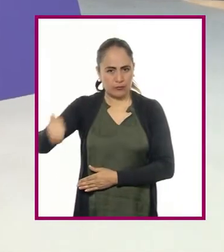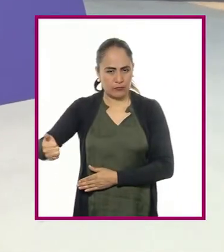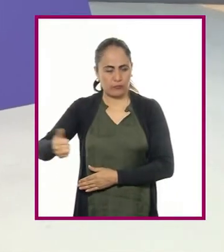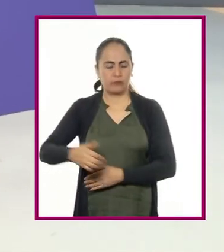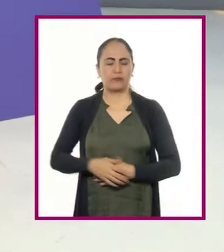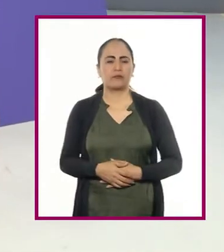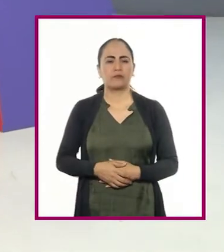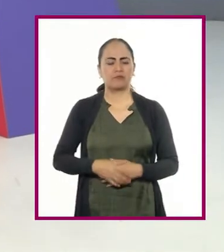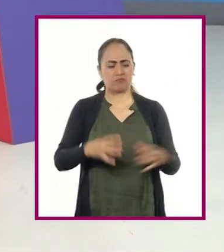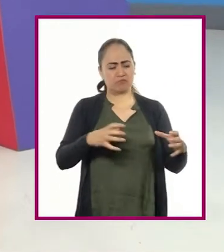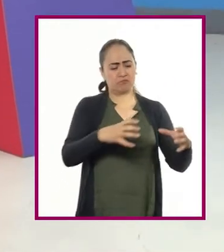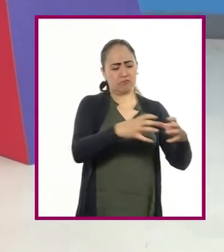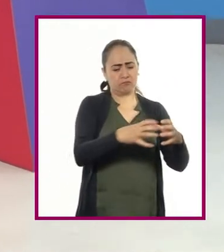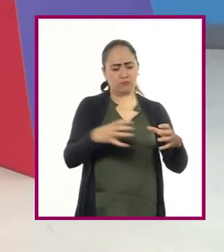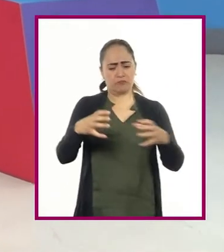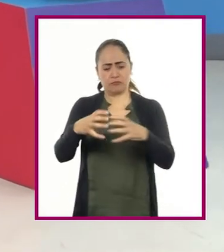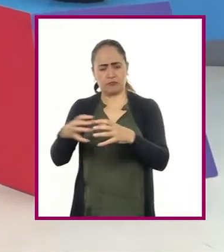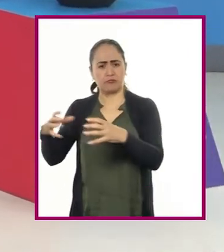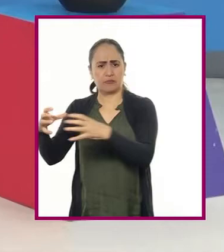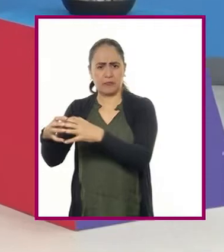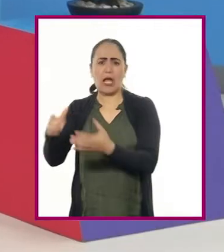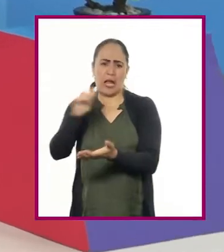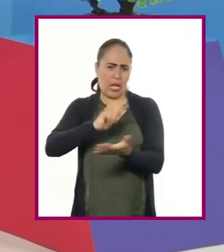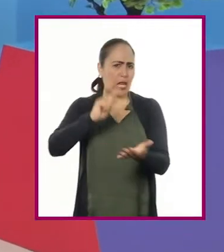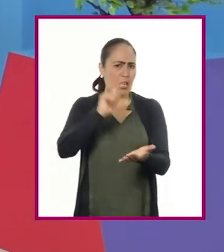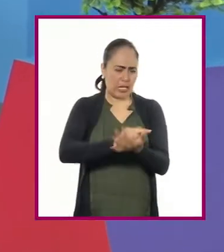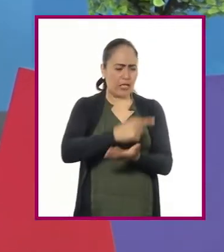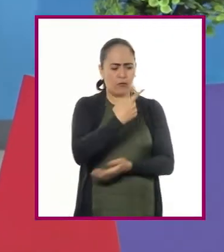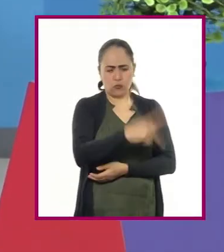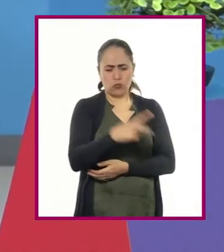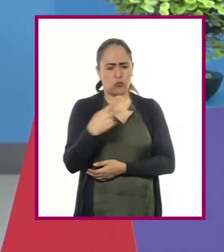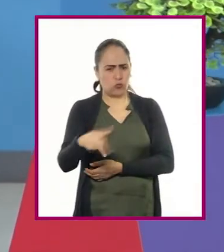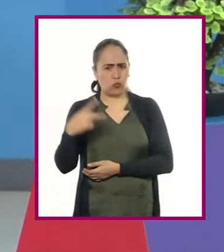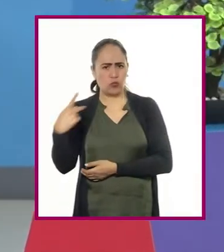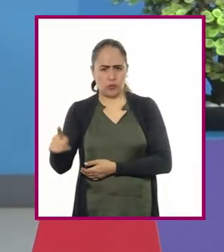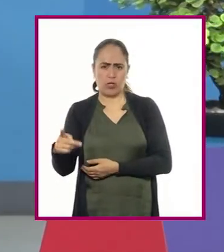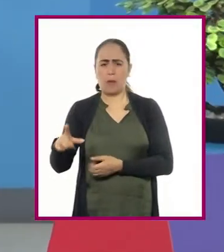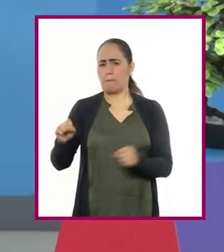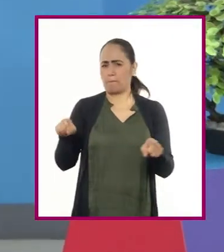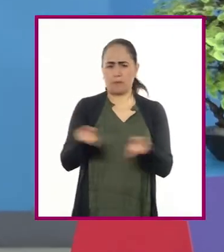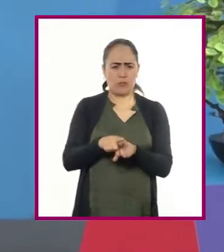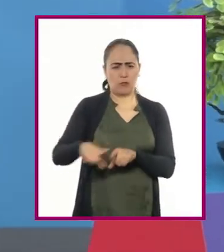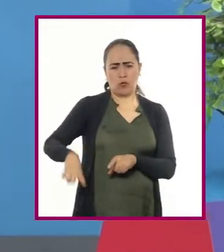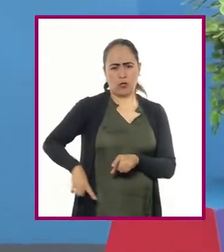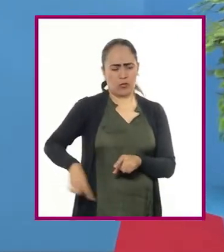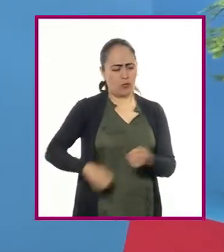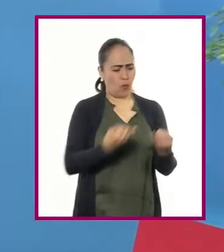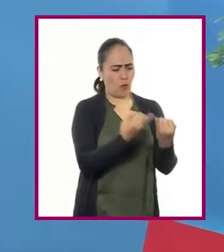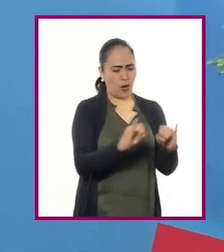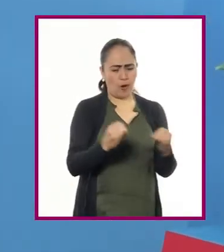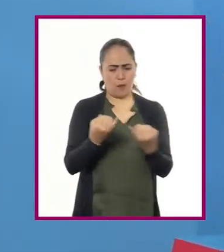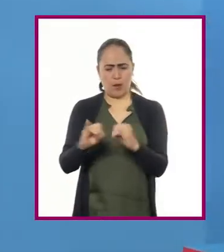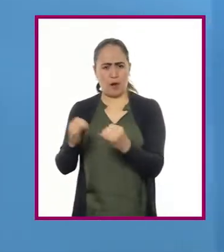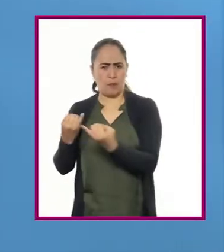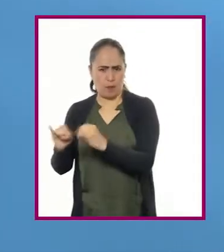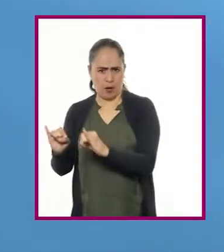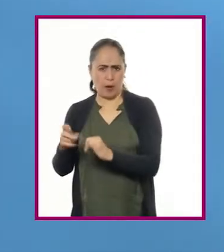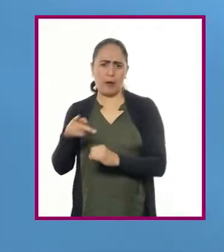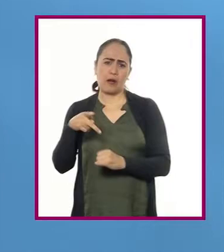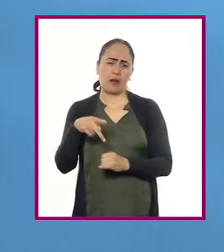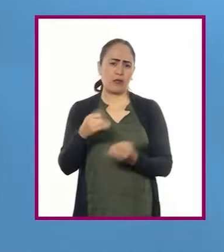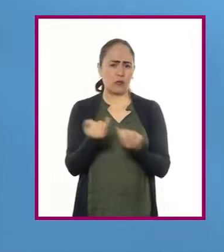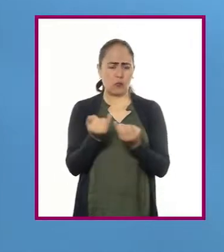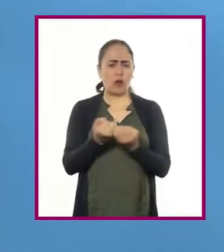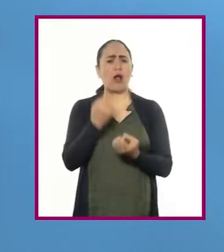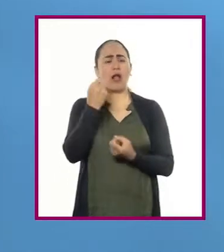corporaciones, por lo general, contaban con leyes propias, como organismos de gobierno autónomo, e incluso algunas contaban